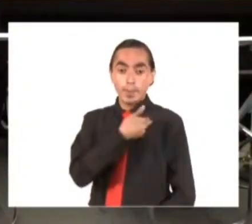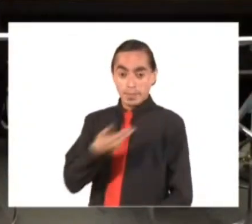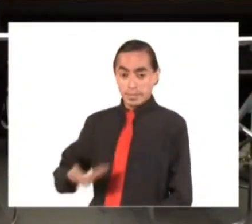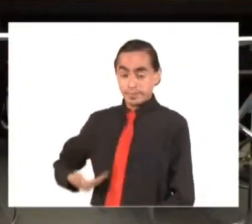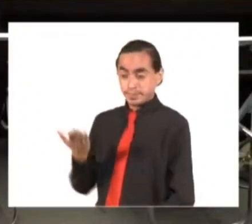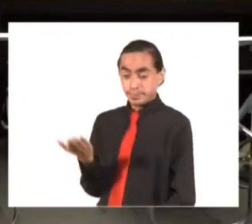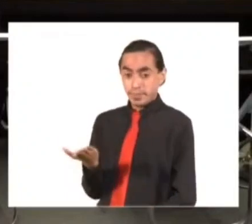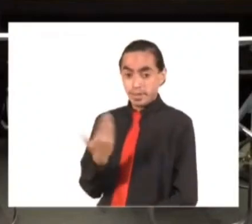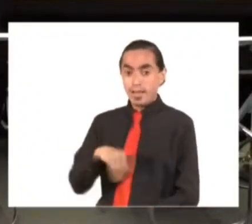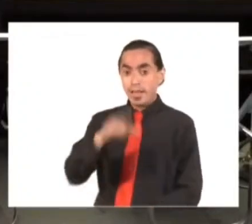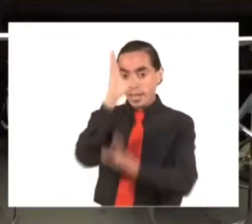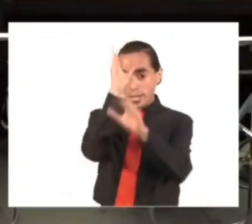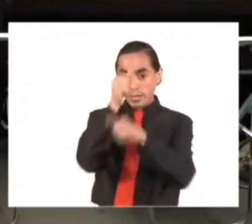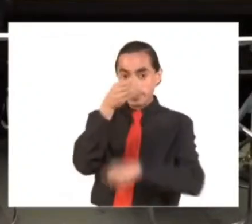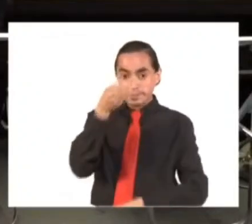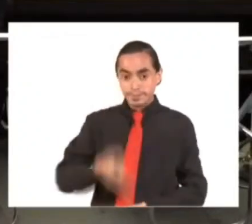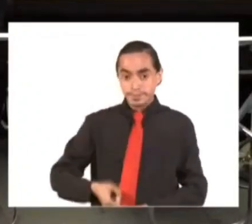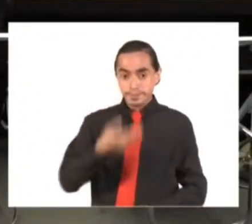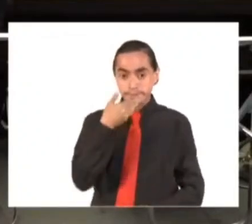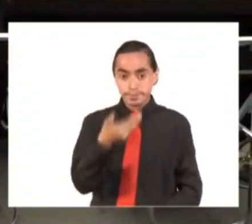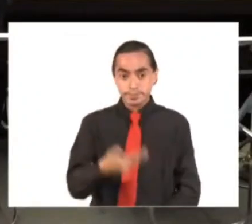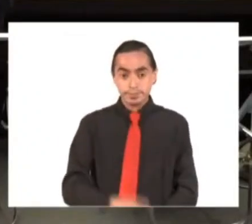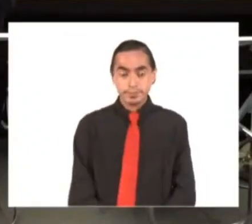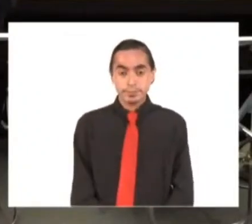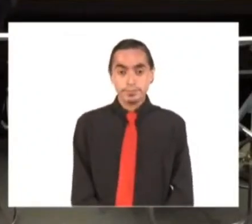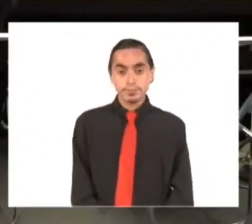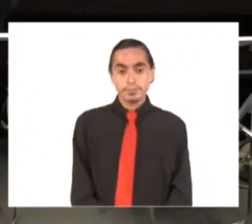Presidente, el acuerdo ha sido aprobado.